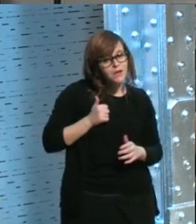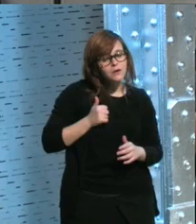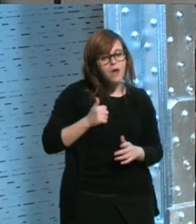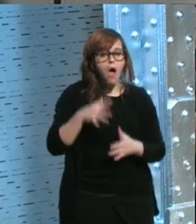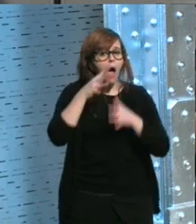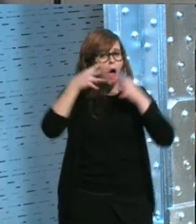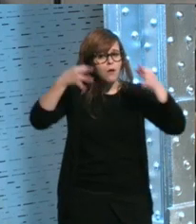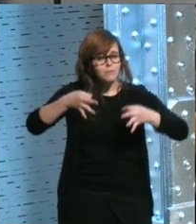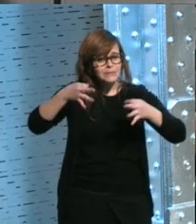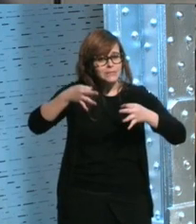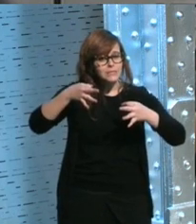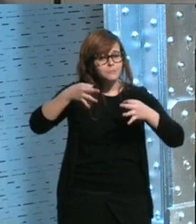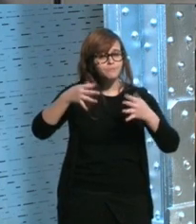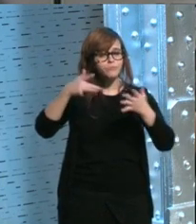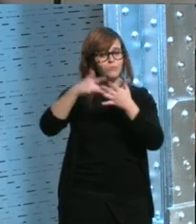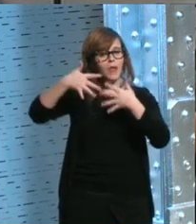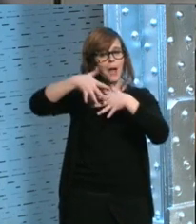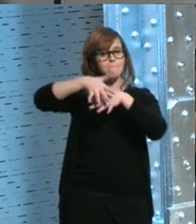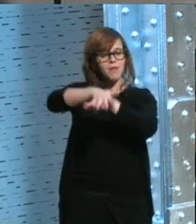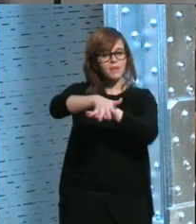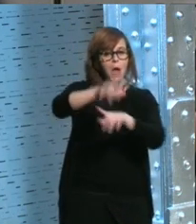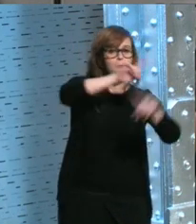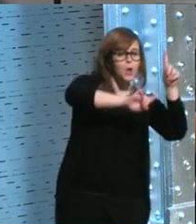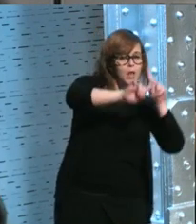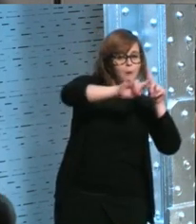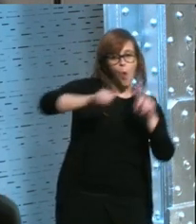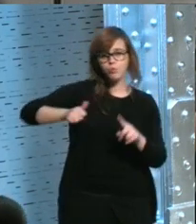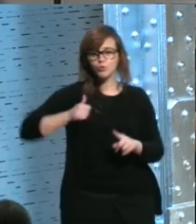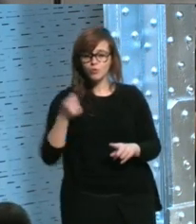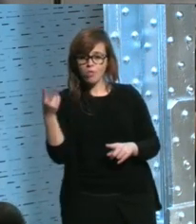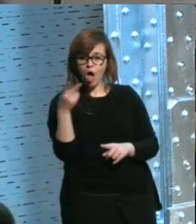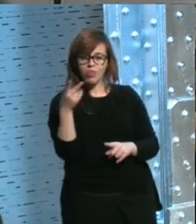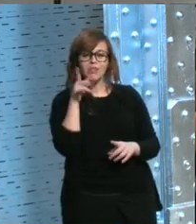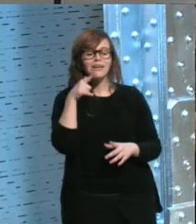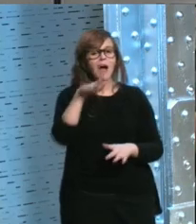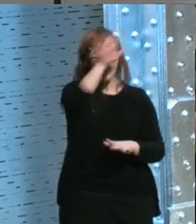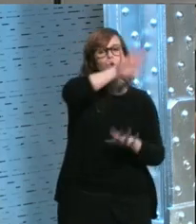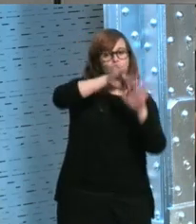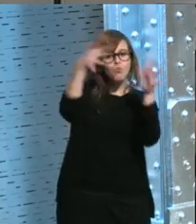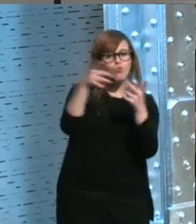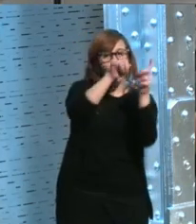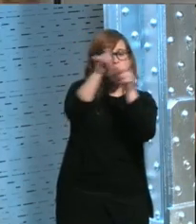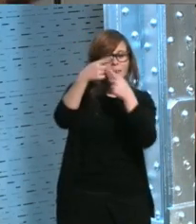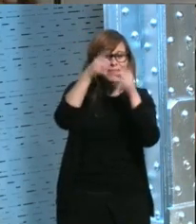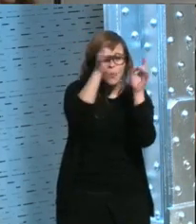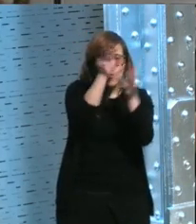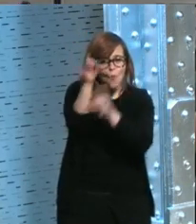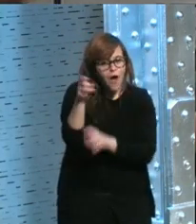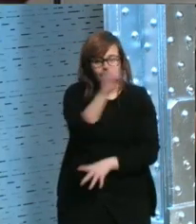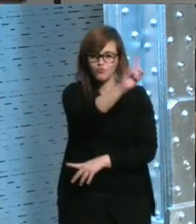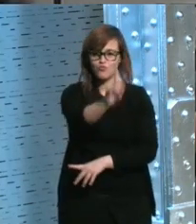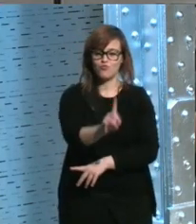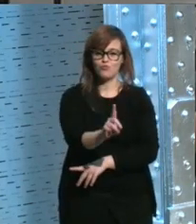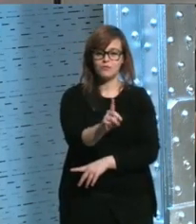obvio que la mezcla problema-oportunidad no es la misma en todas partes. Entonces, si se innova a partir de